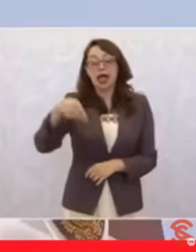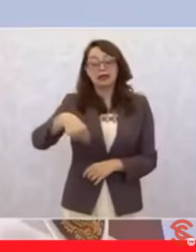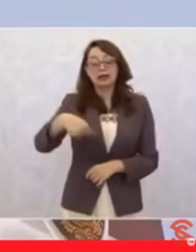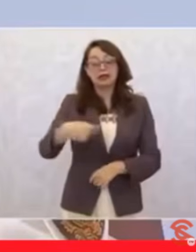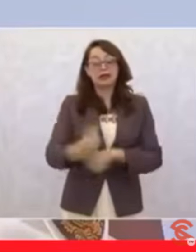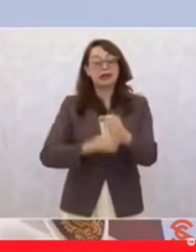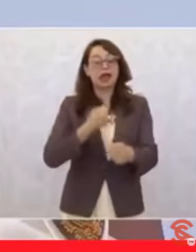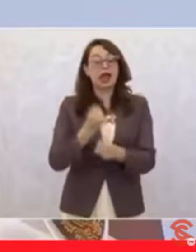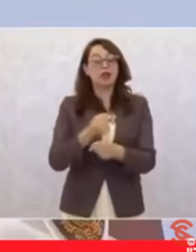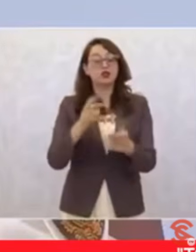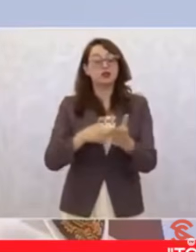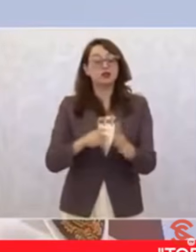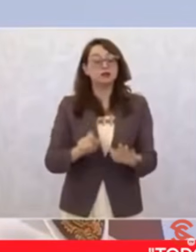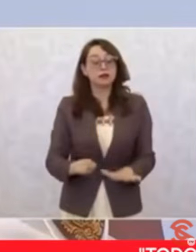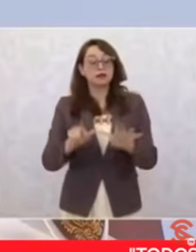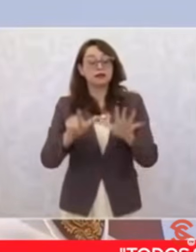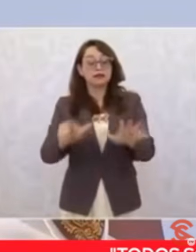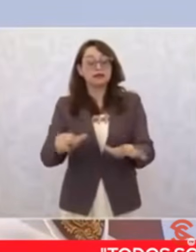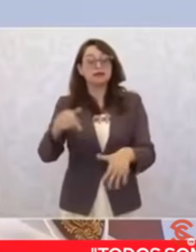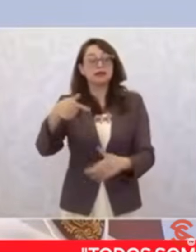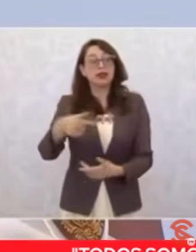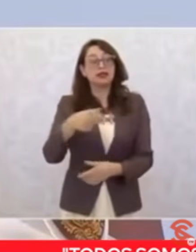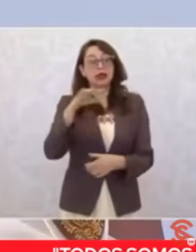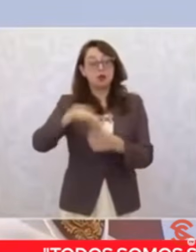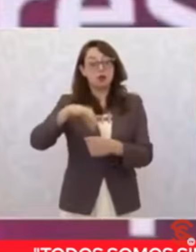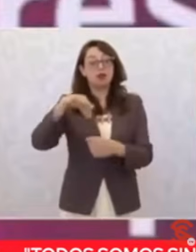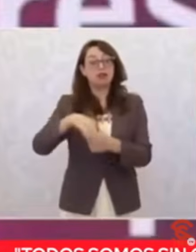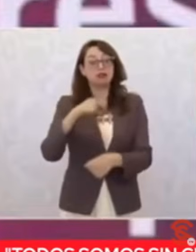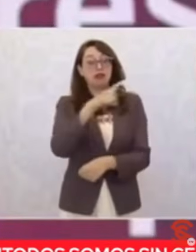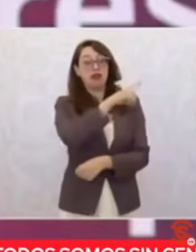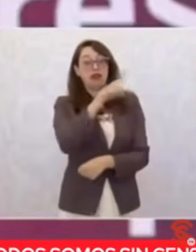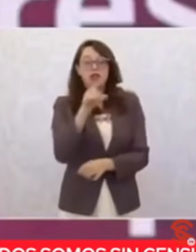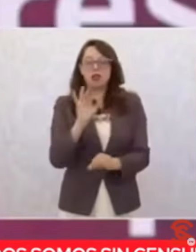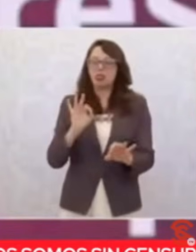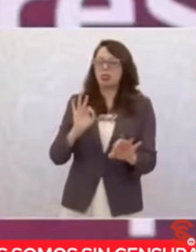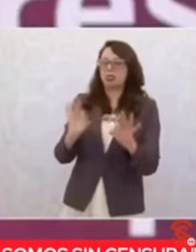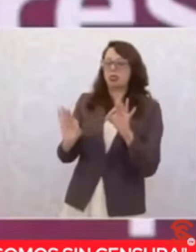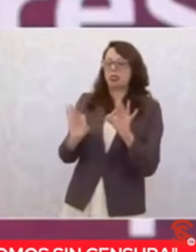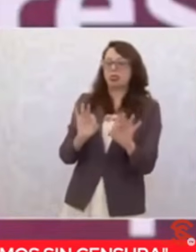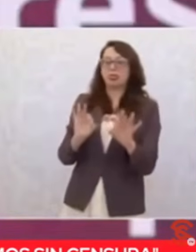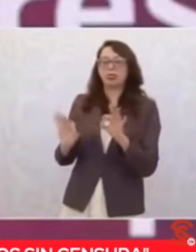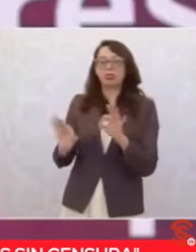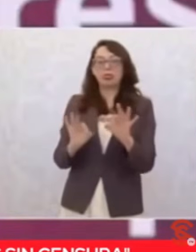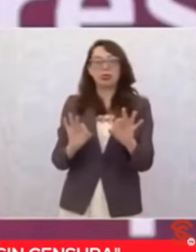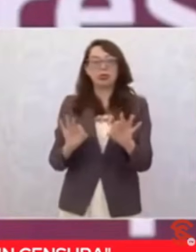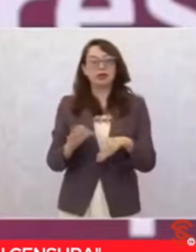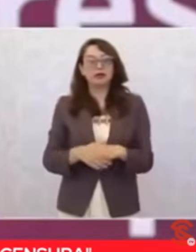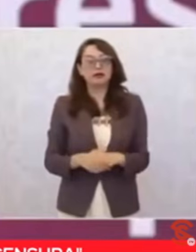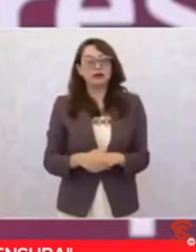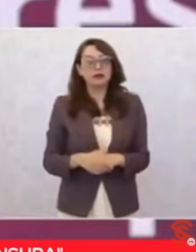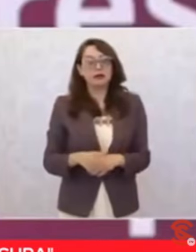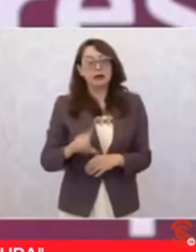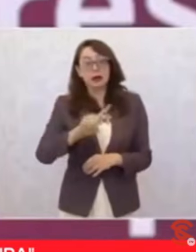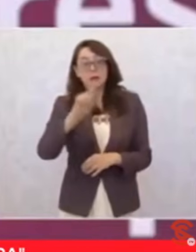de 2027 en nuestro país? No son preguntas retóricas.